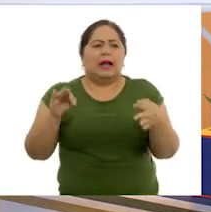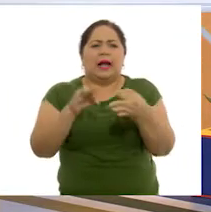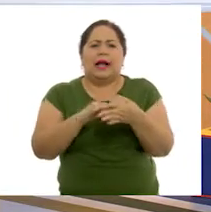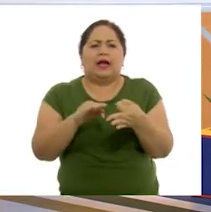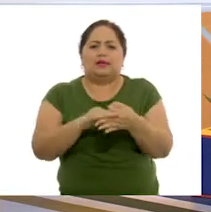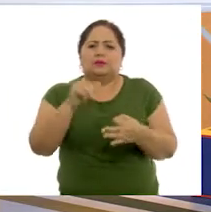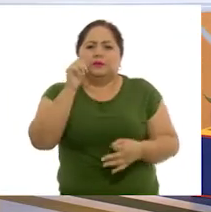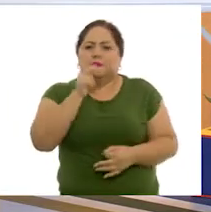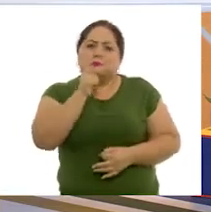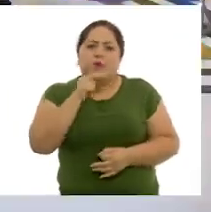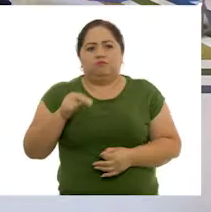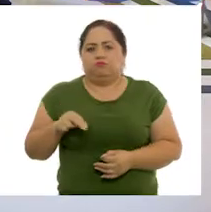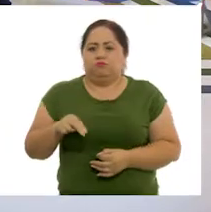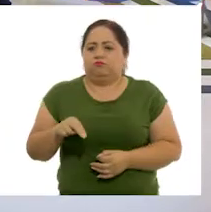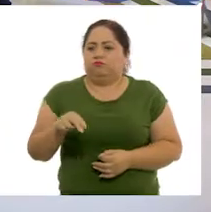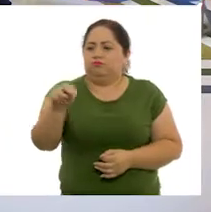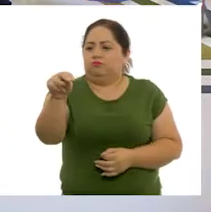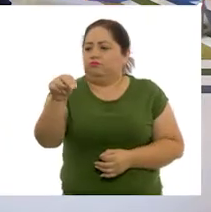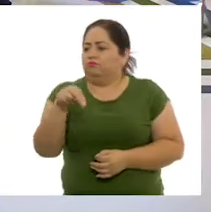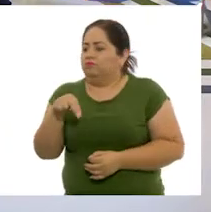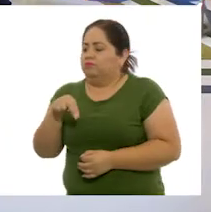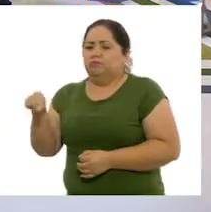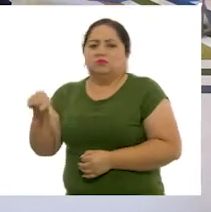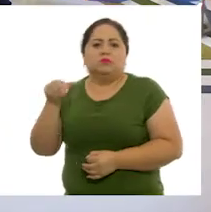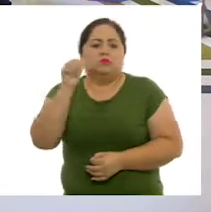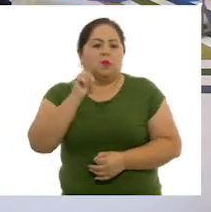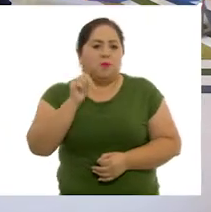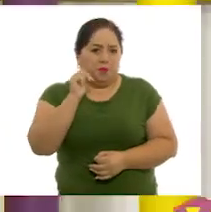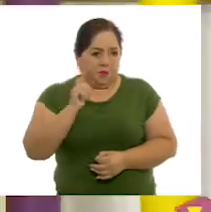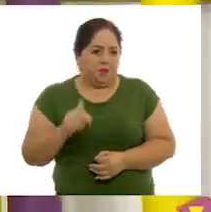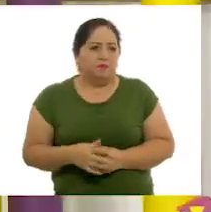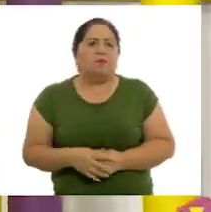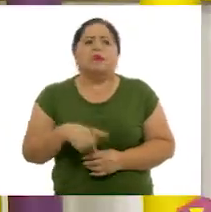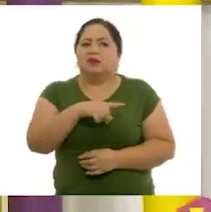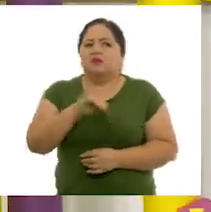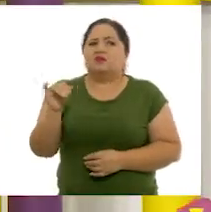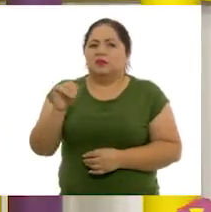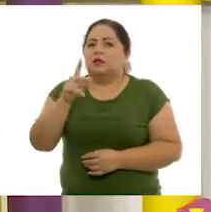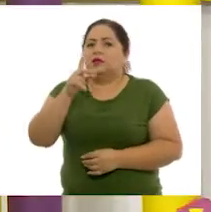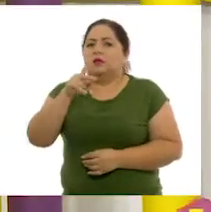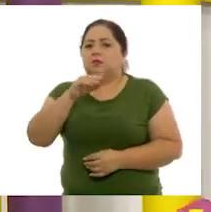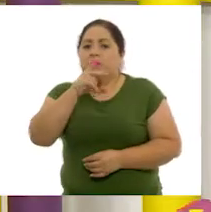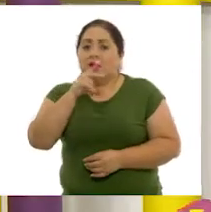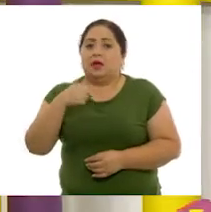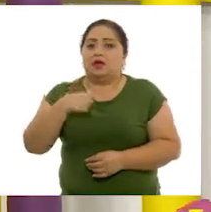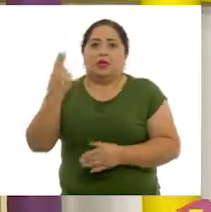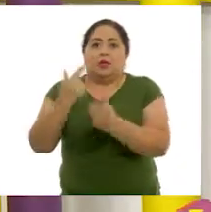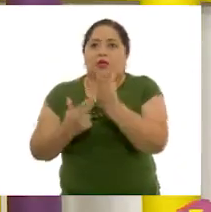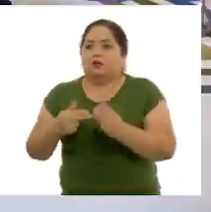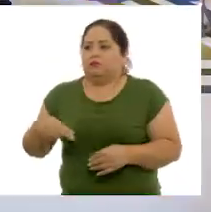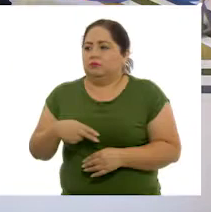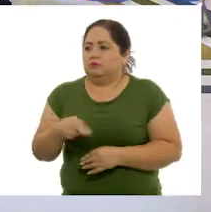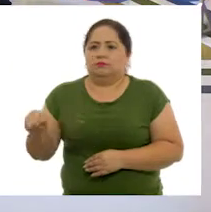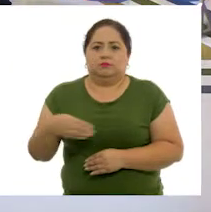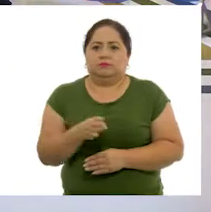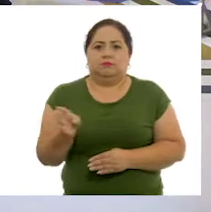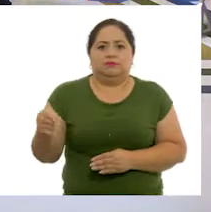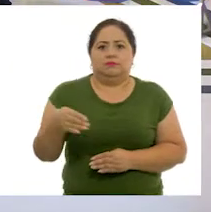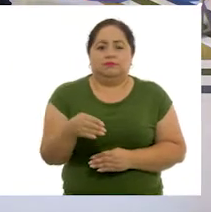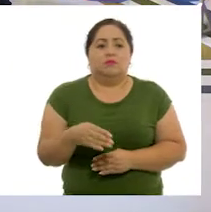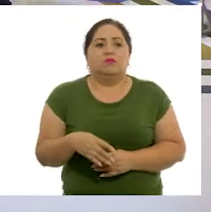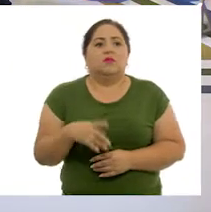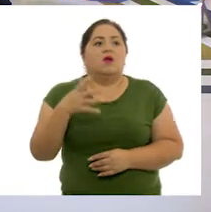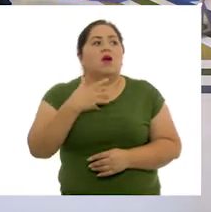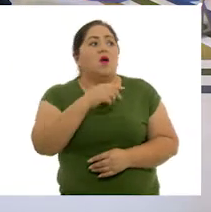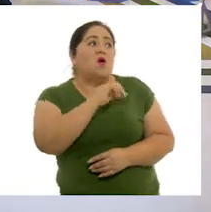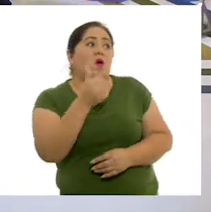la que va papá, ¿no? Directo de sí, un lugar a otro. Sí, que sí, papá está nunca viendo se la tele y dice, ah, tengo que ir al taller, y entonces va al taller. Y ahora, ah, que